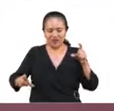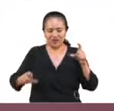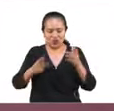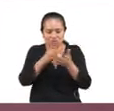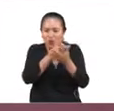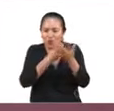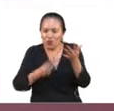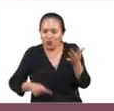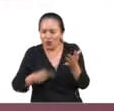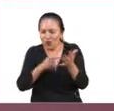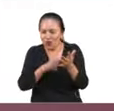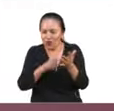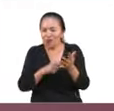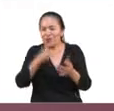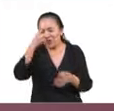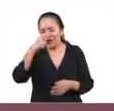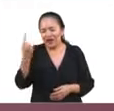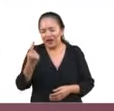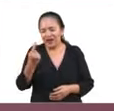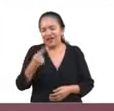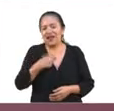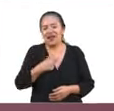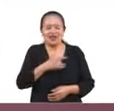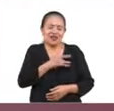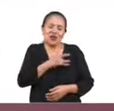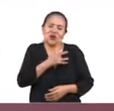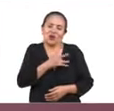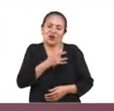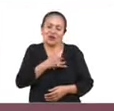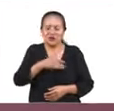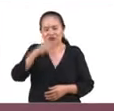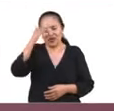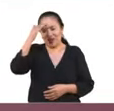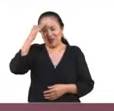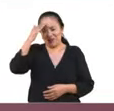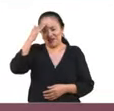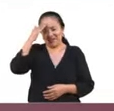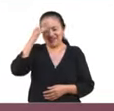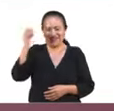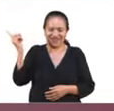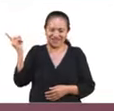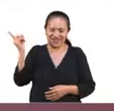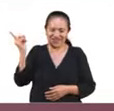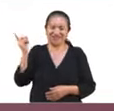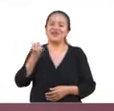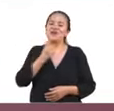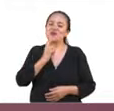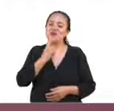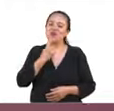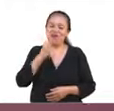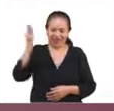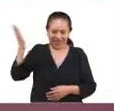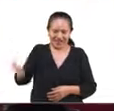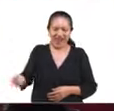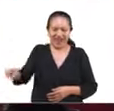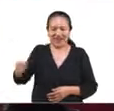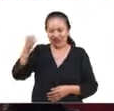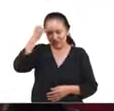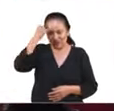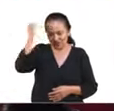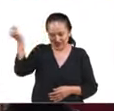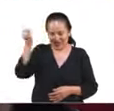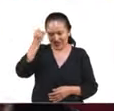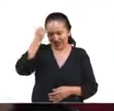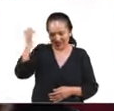que nace del corazón y de la mente del señor presidente, del licenciado Andrés Manuel López